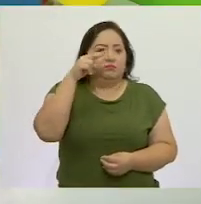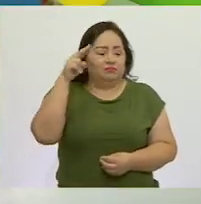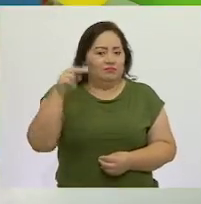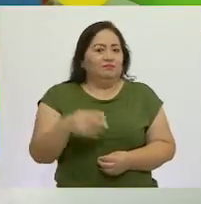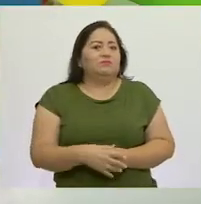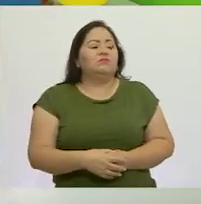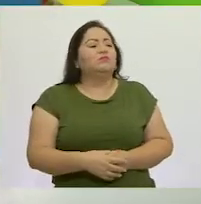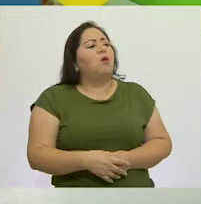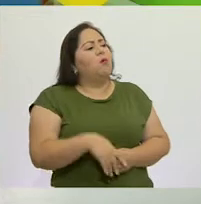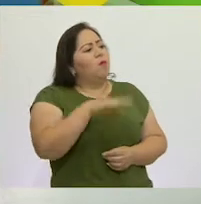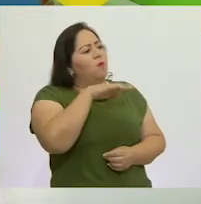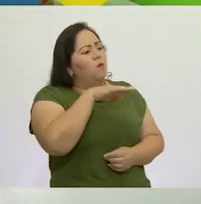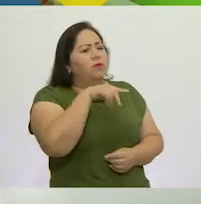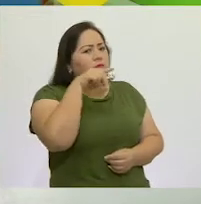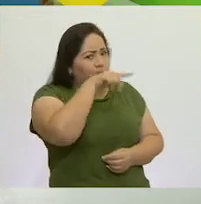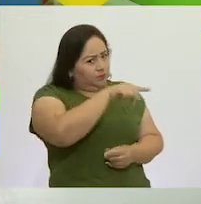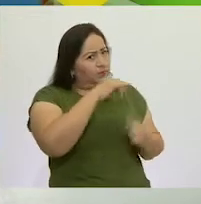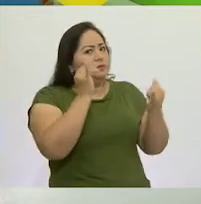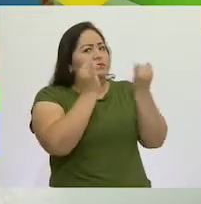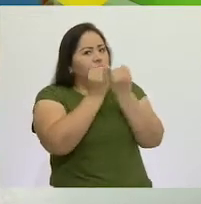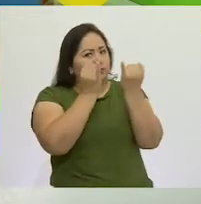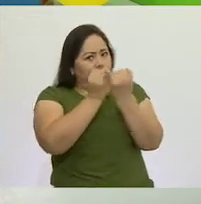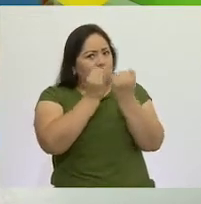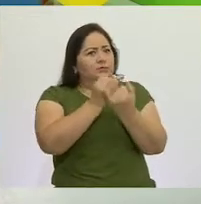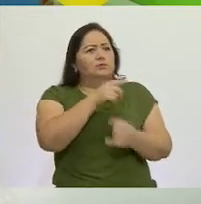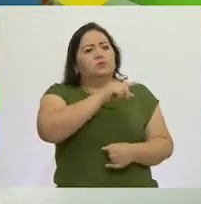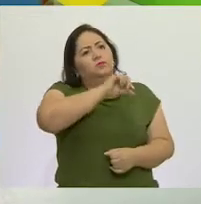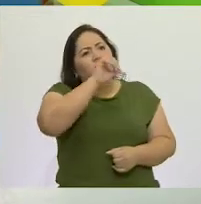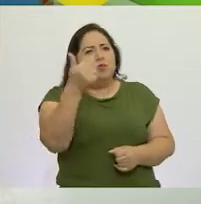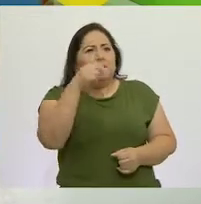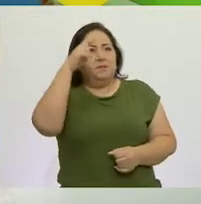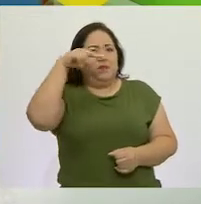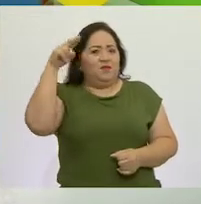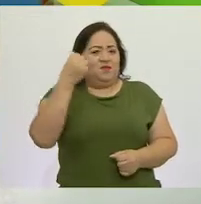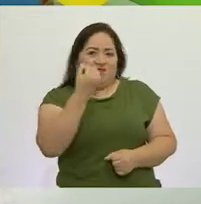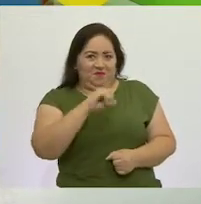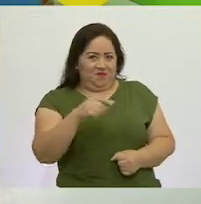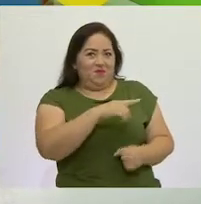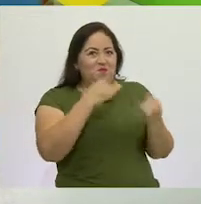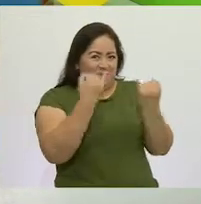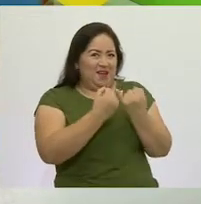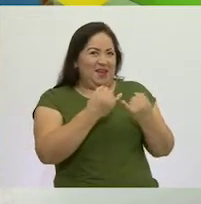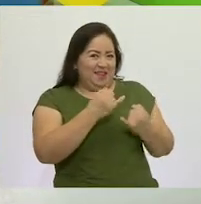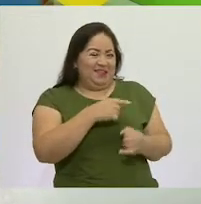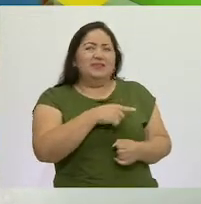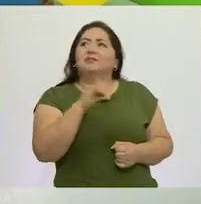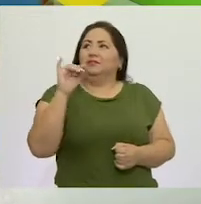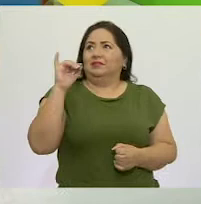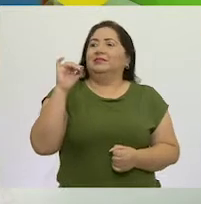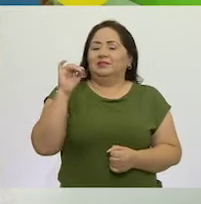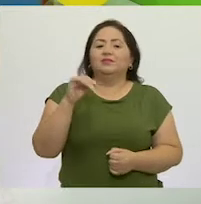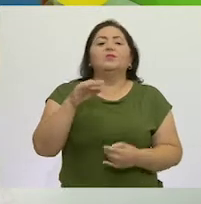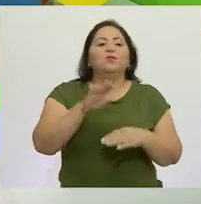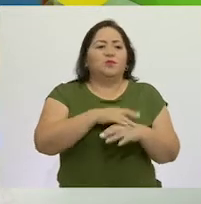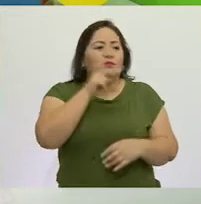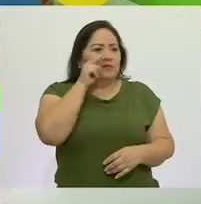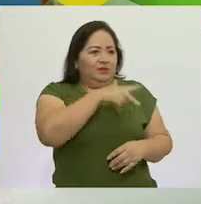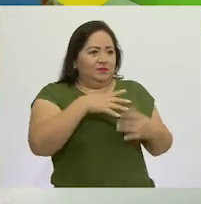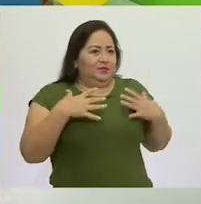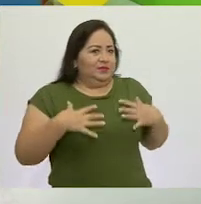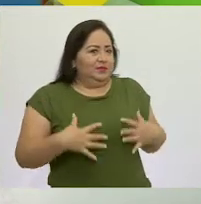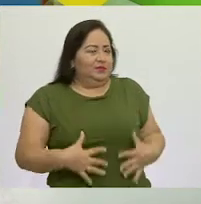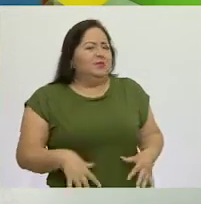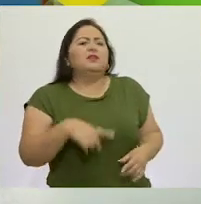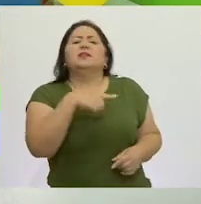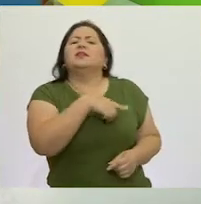Oye, Itza, tú también vas a representar a una pintura famosa, ¿verdad? Así es. Por eso te vemos vestida así. A